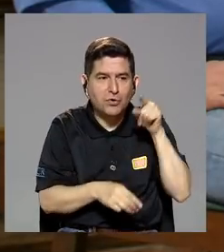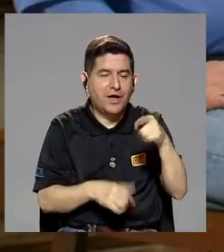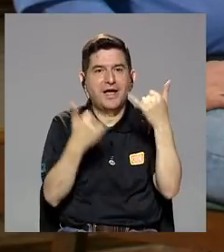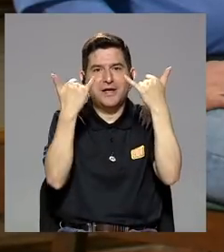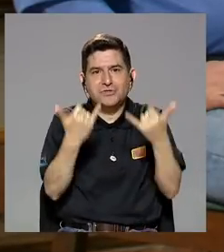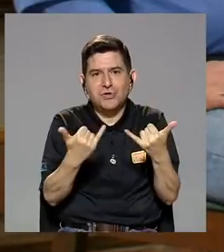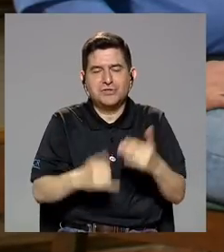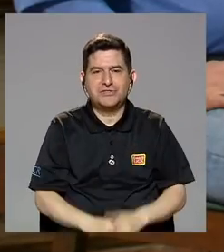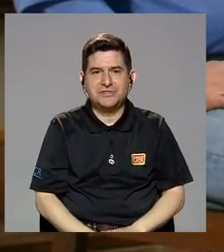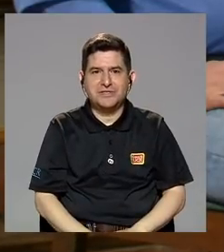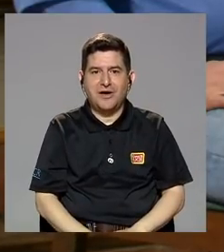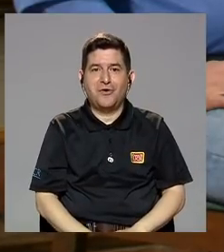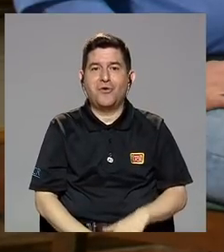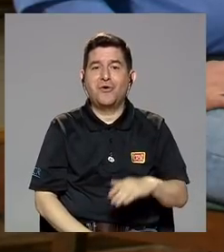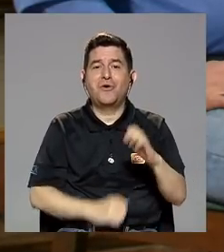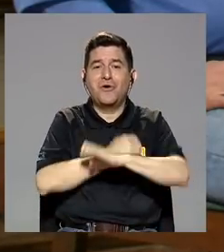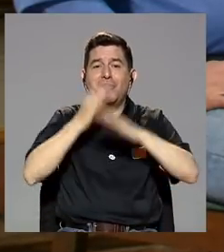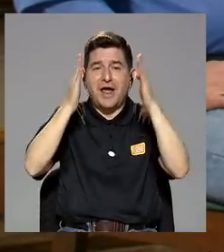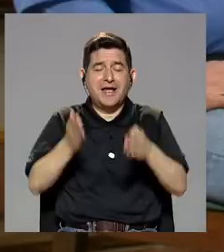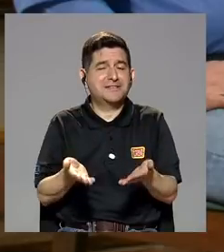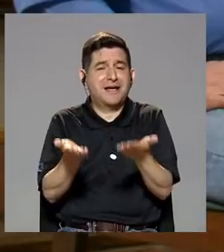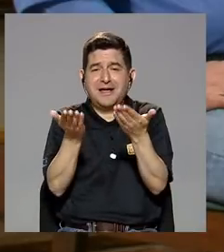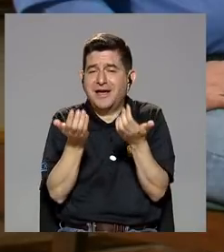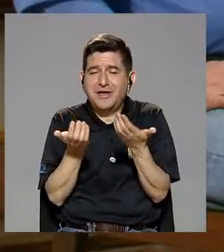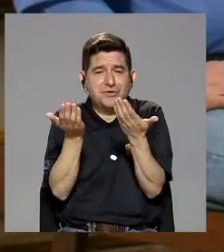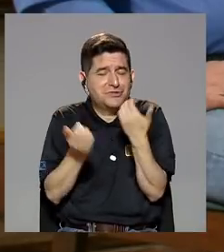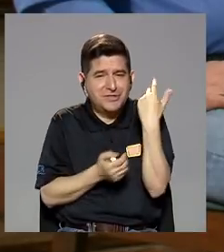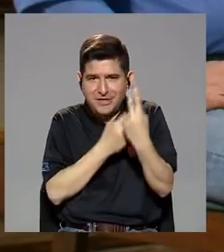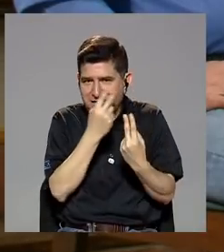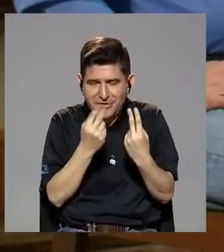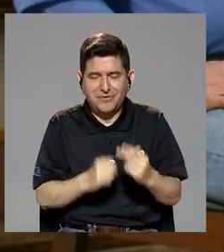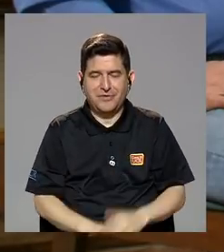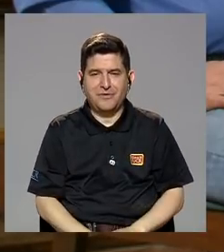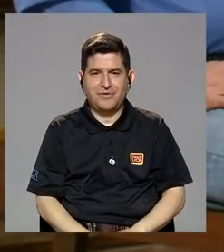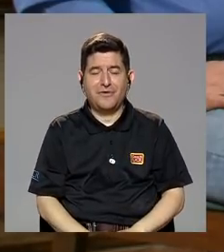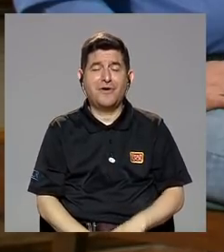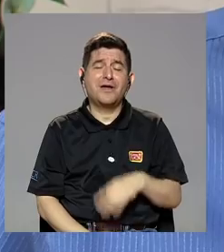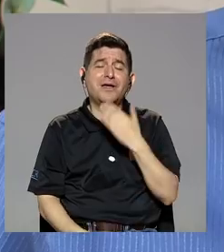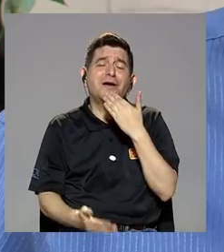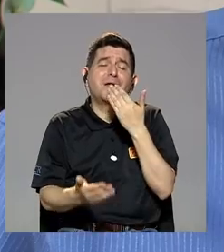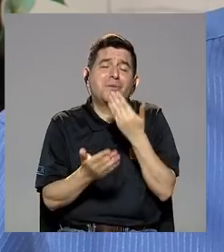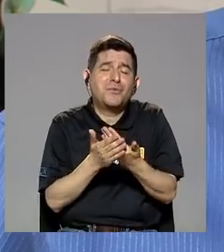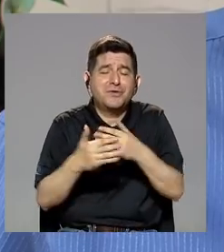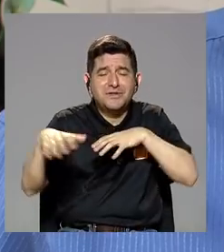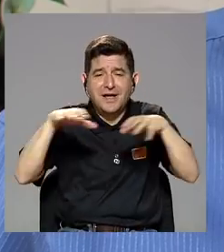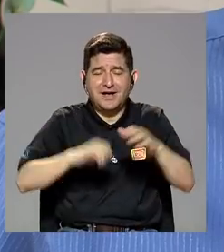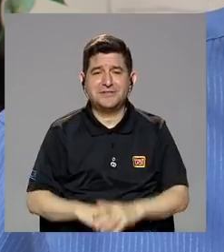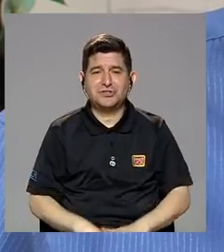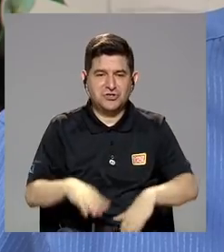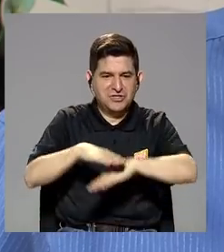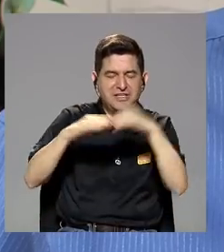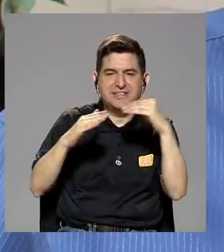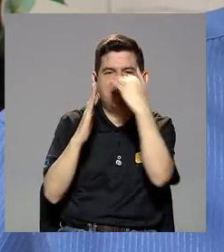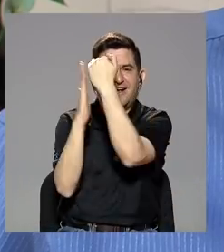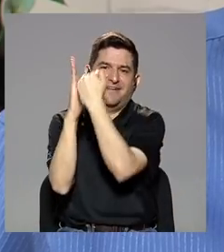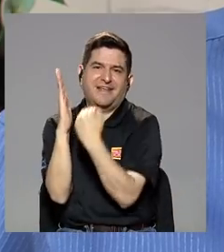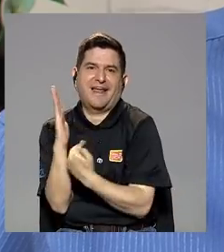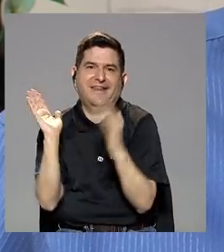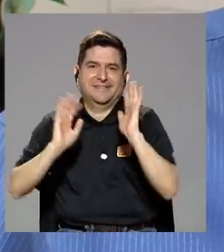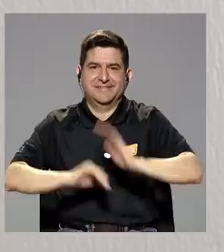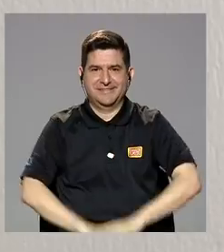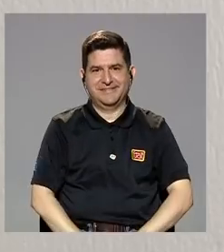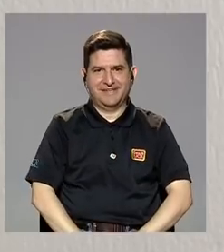los que estamos ahora como extranjero indeseable y figuraban como que el gran gesto de la junta de haberlo sacado de lado